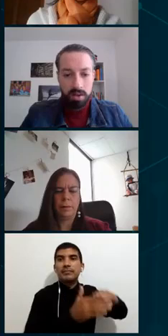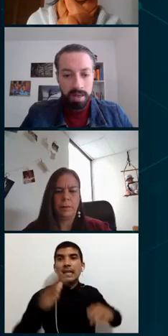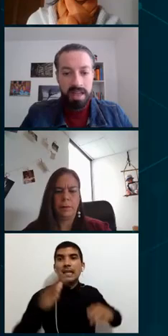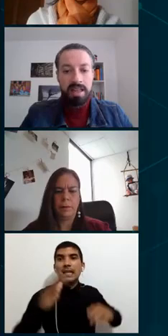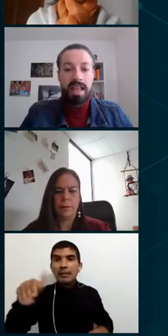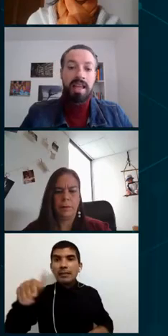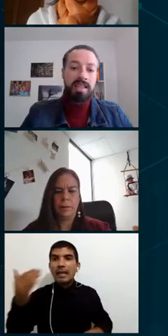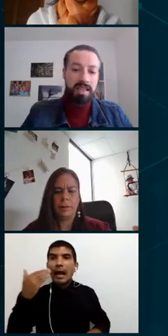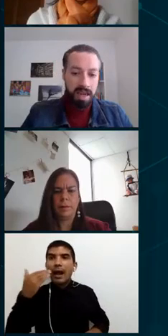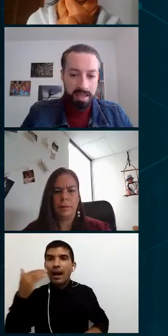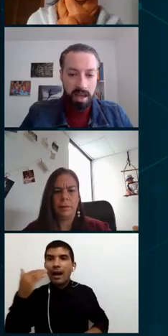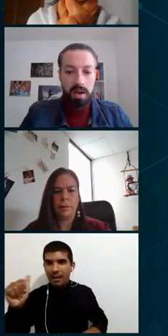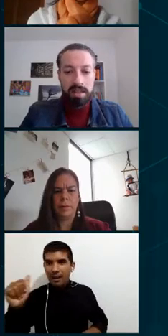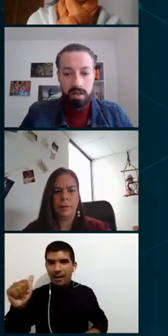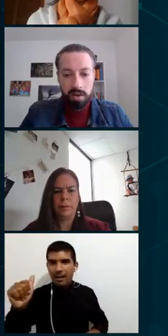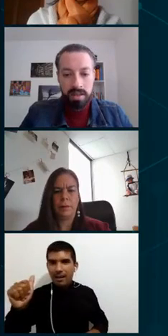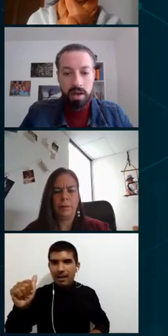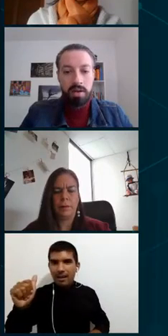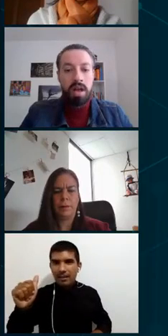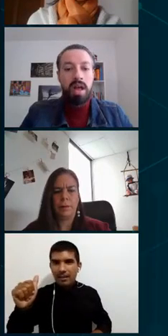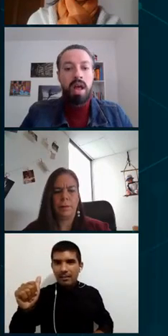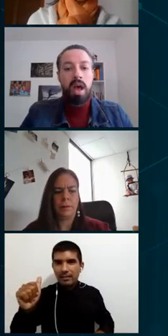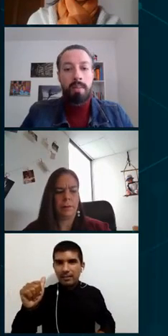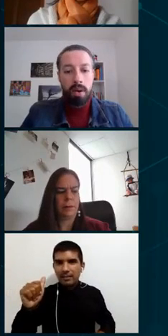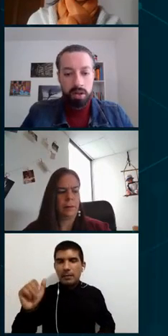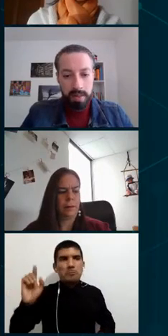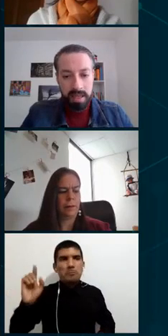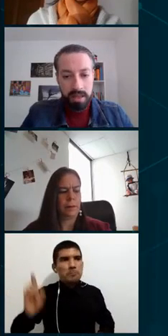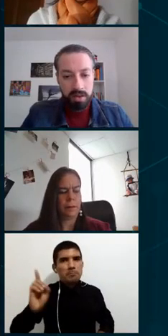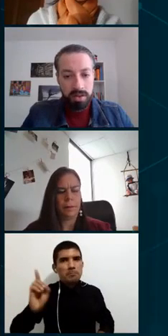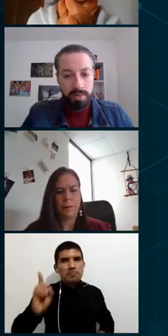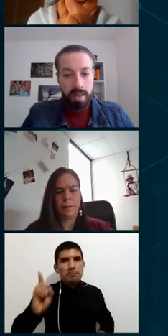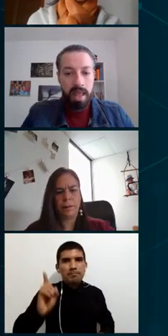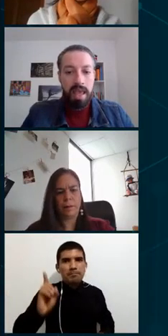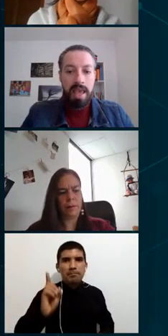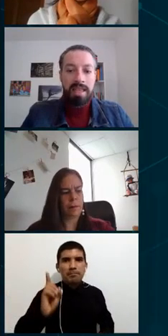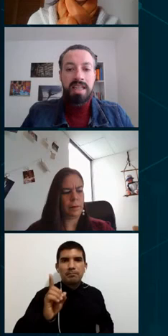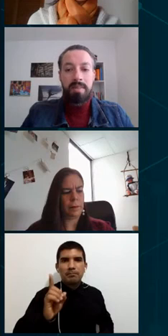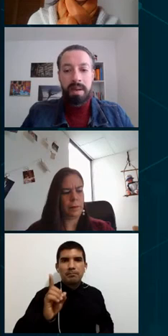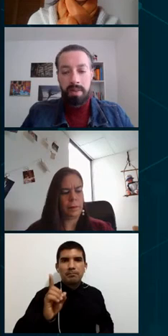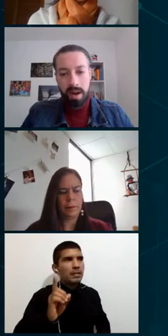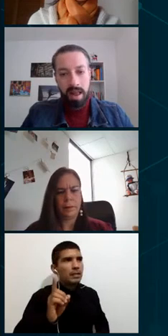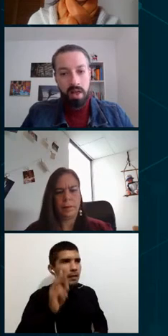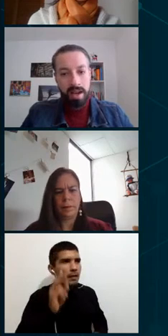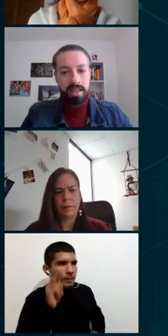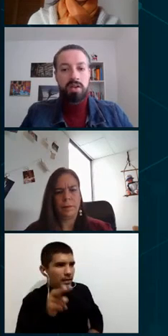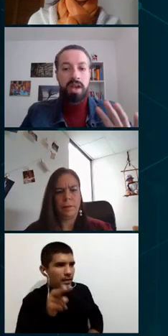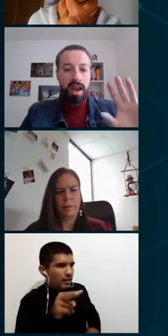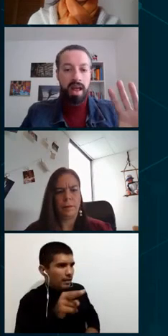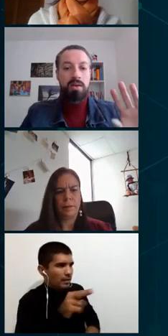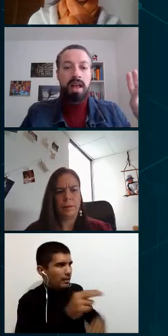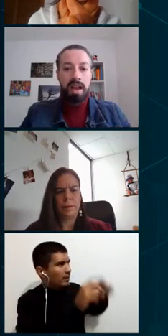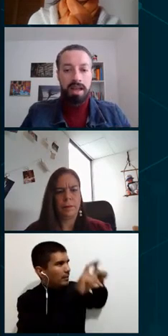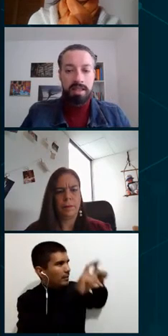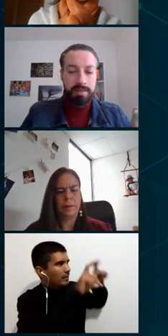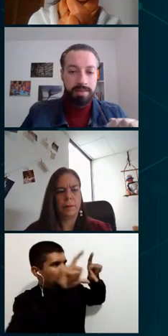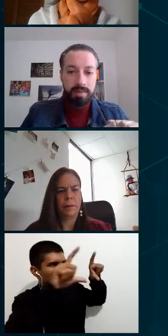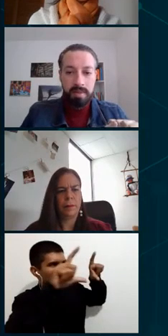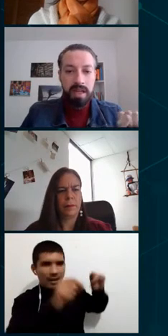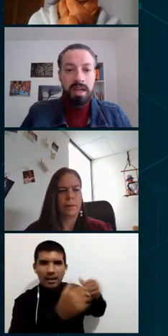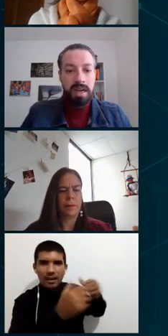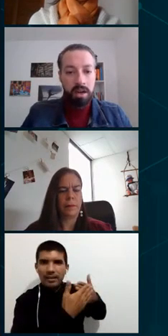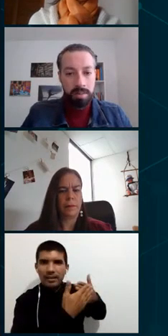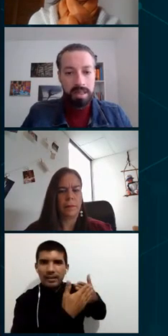encuentra que el centro comercial tiene señalizado la circulación por los pasillos y siempre por el lado derecho, que era una de